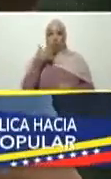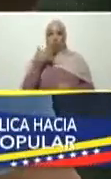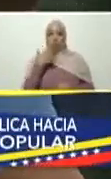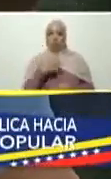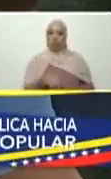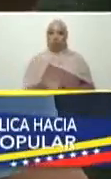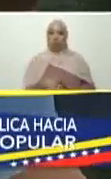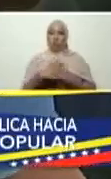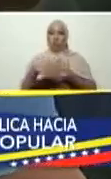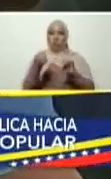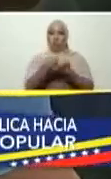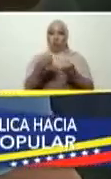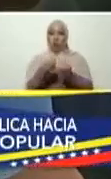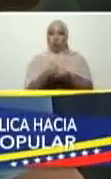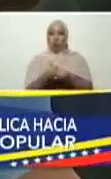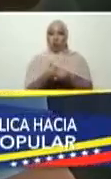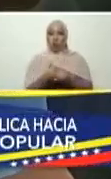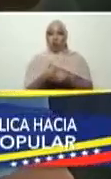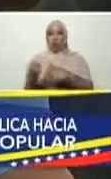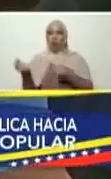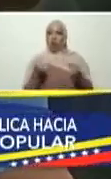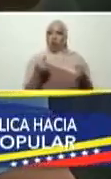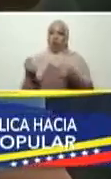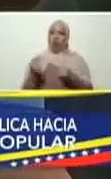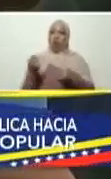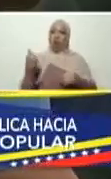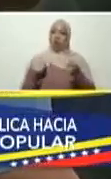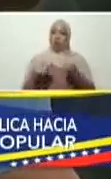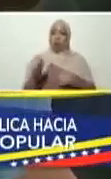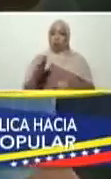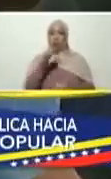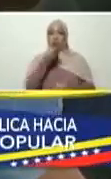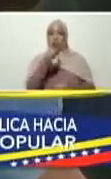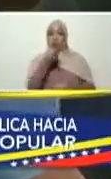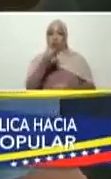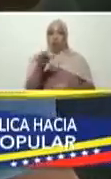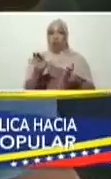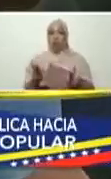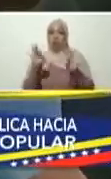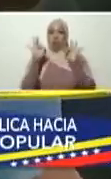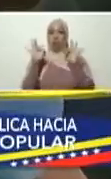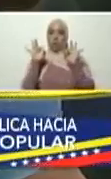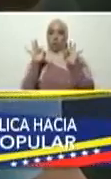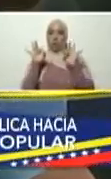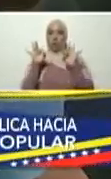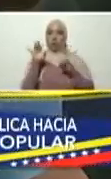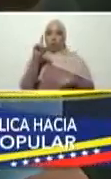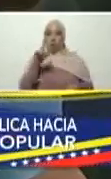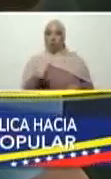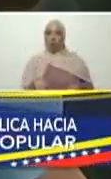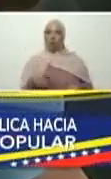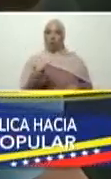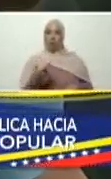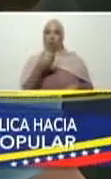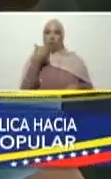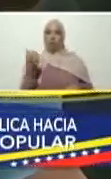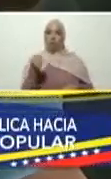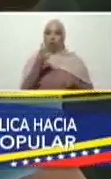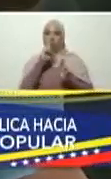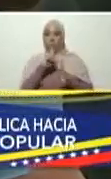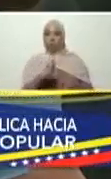se ha trabajado enormemente en la recuperación económica con las zonas especiales, también sería muy